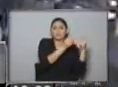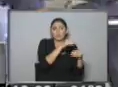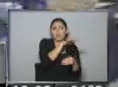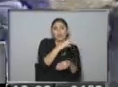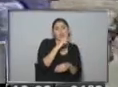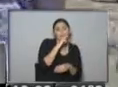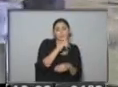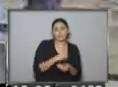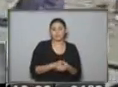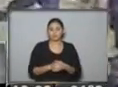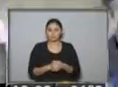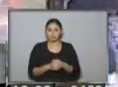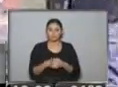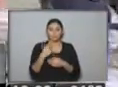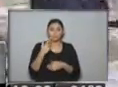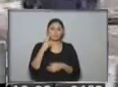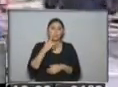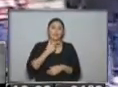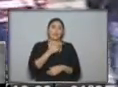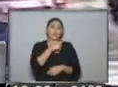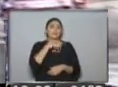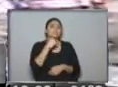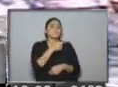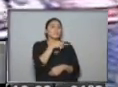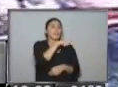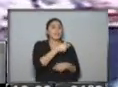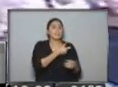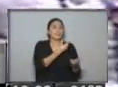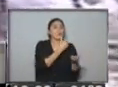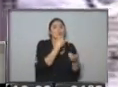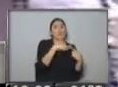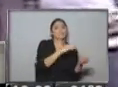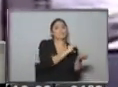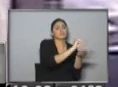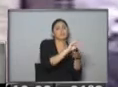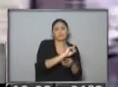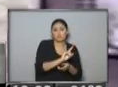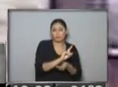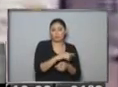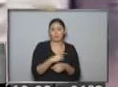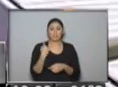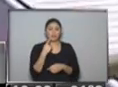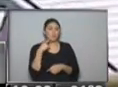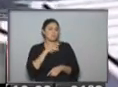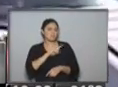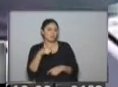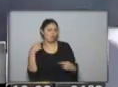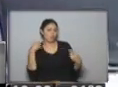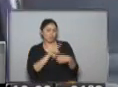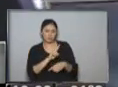Cabandier aclaró que no se repartía nada allí y desmintió la versión de enfrentamiento. Otra de las cosas que